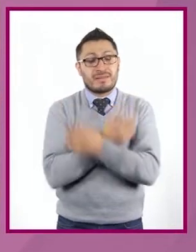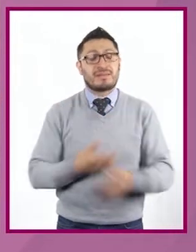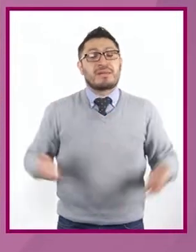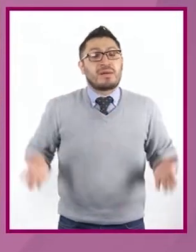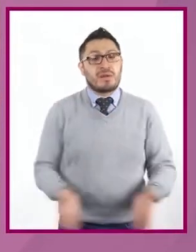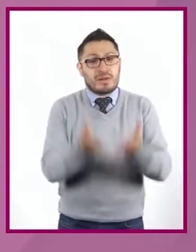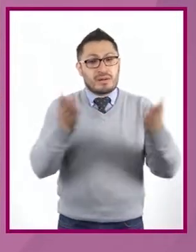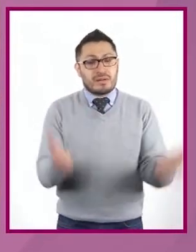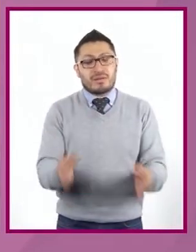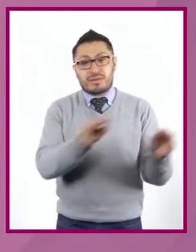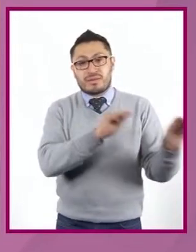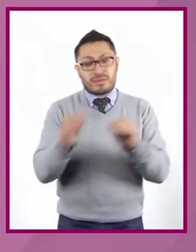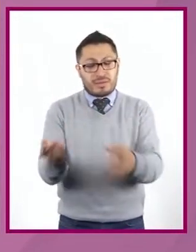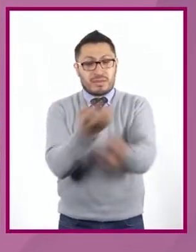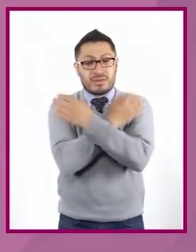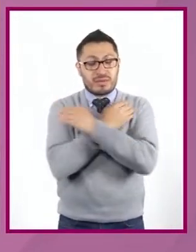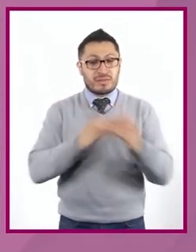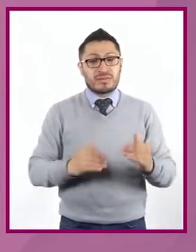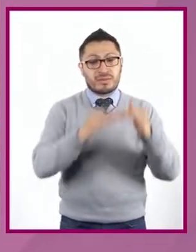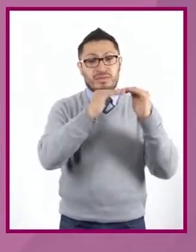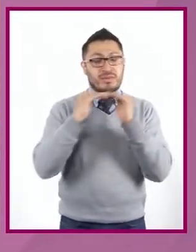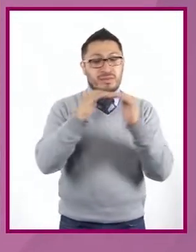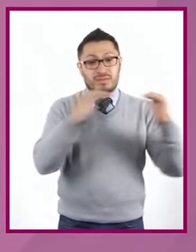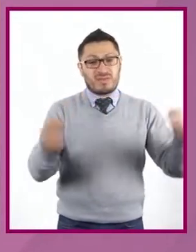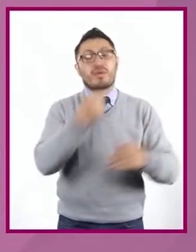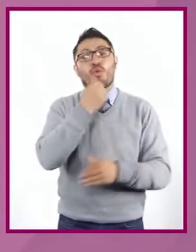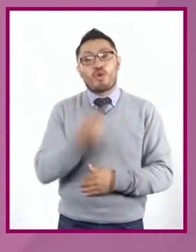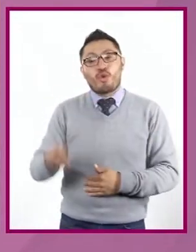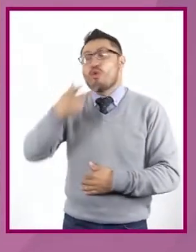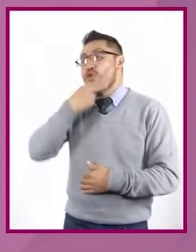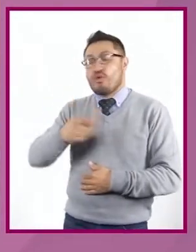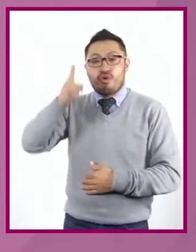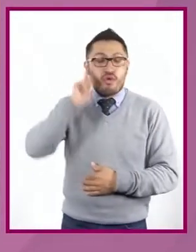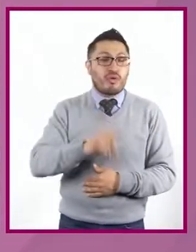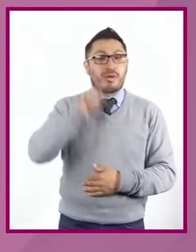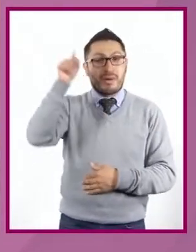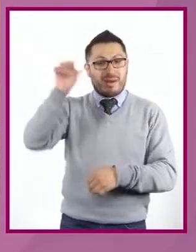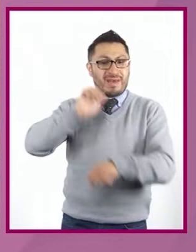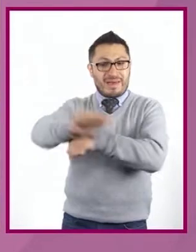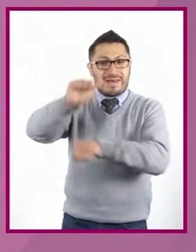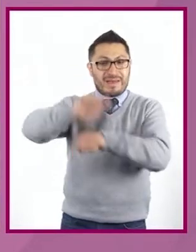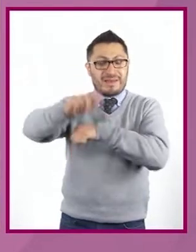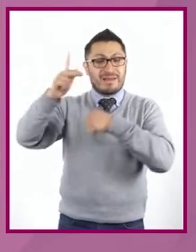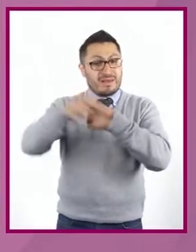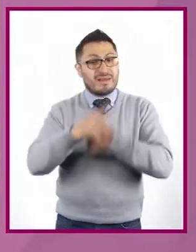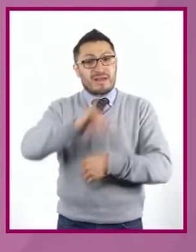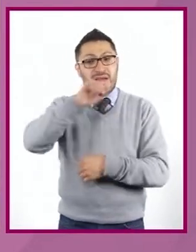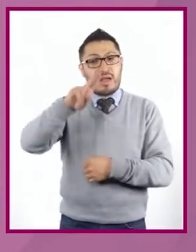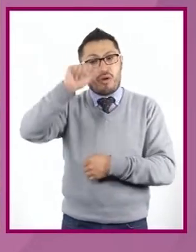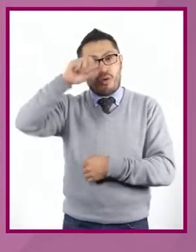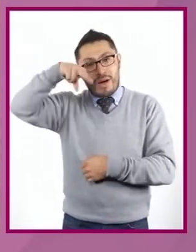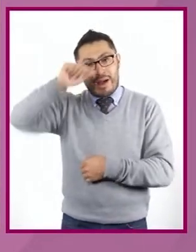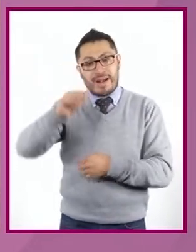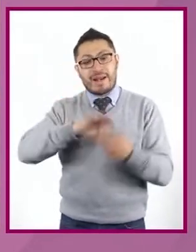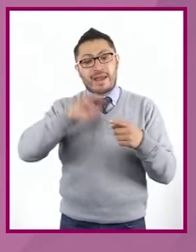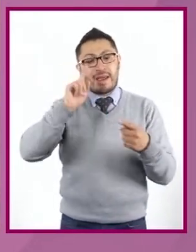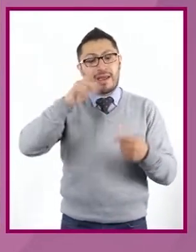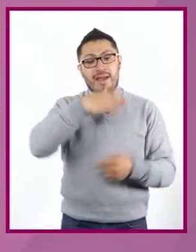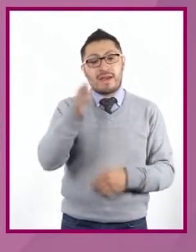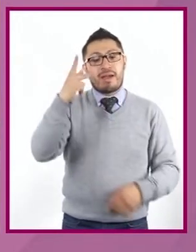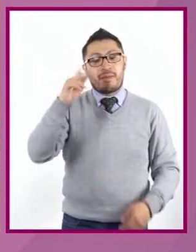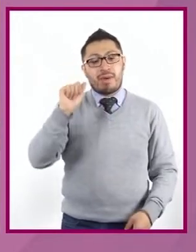del movimiento de educación igualitaria para niños y niñas en Argentina, Juana Paula Manso.